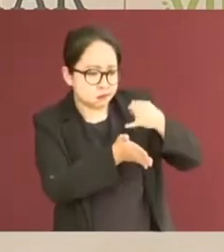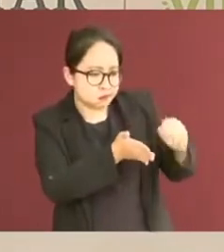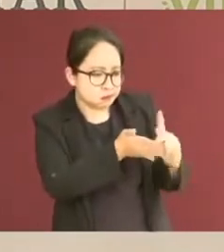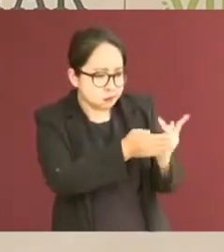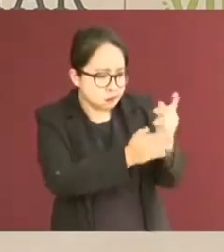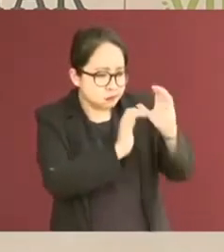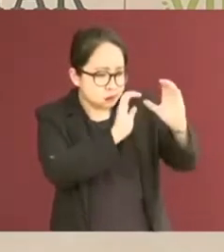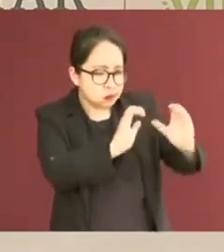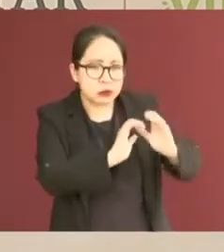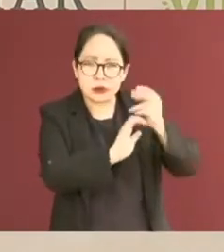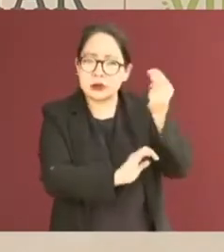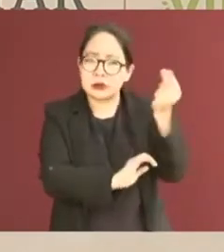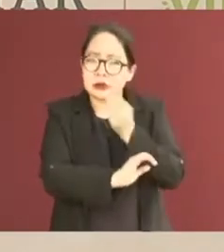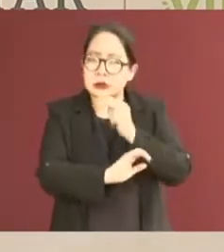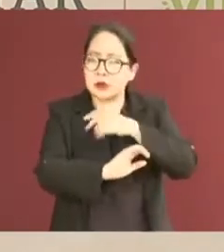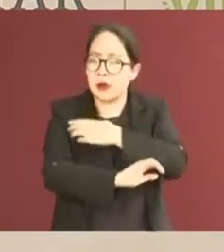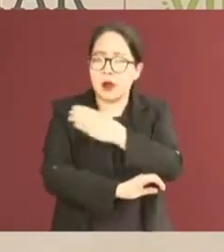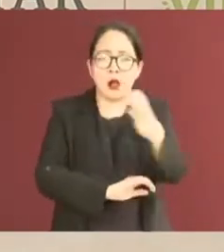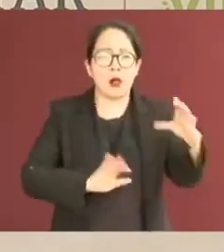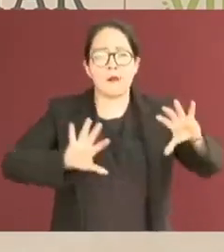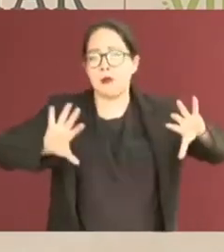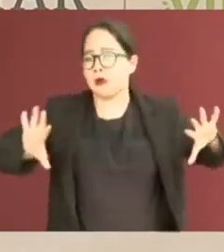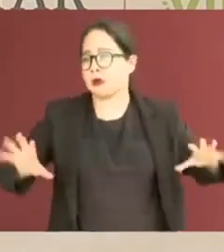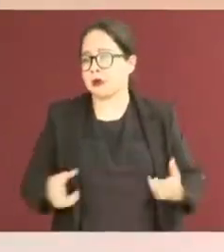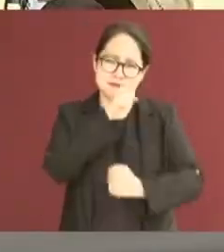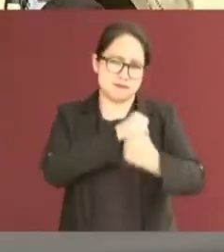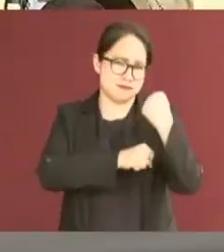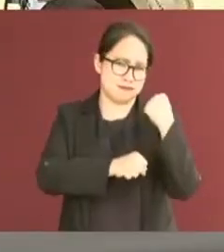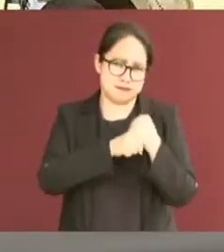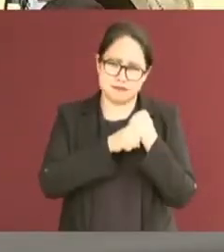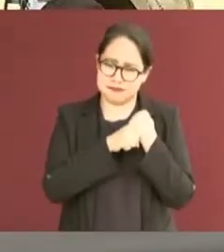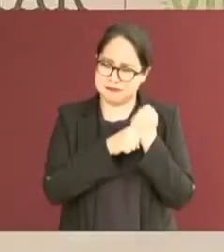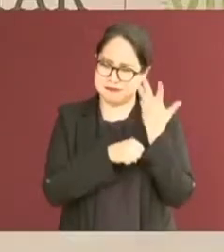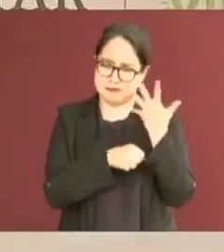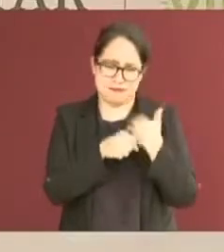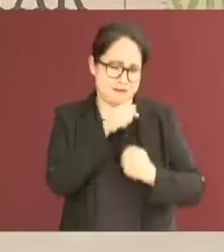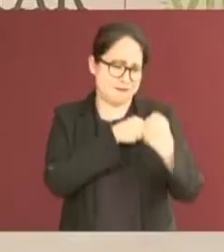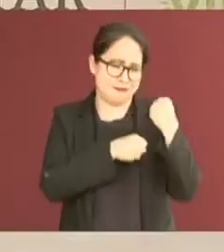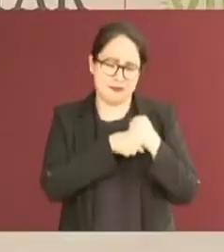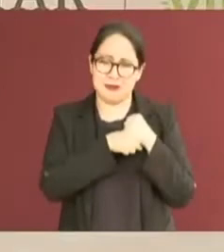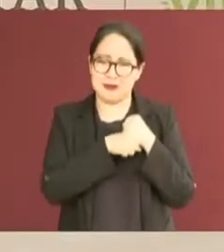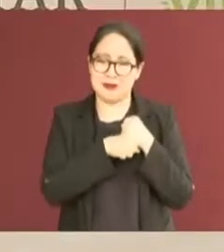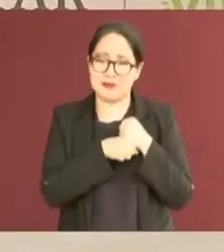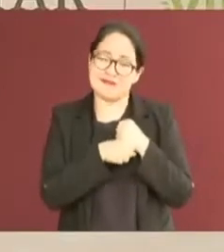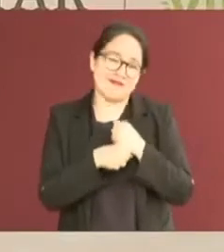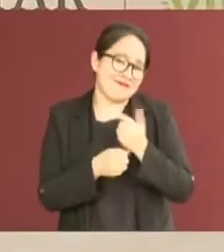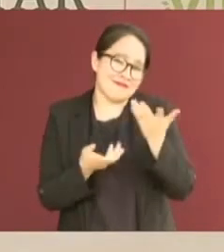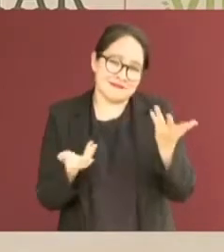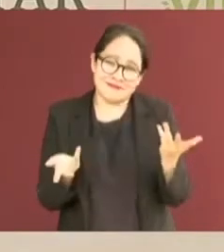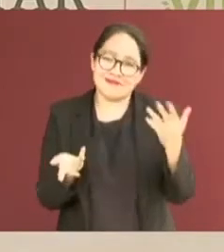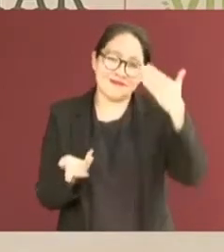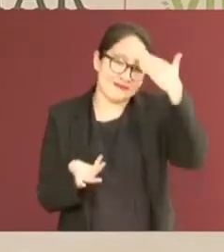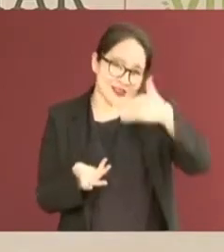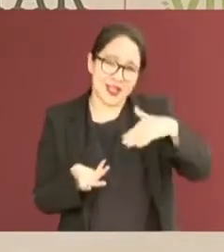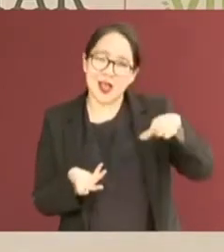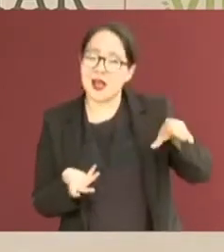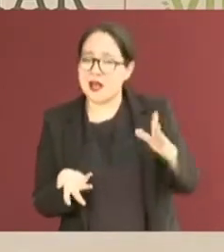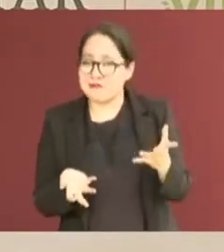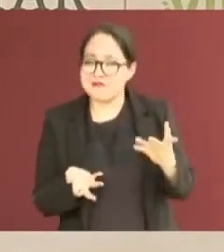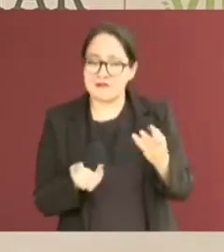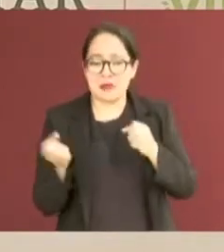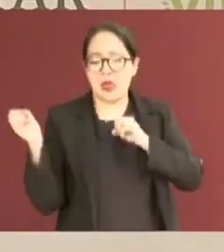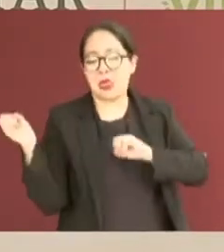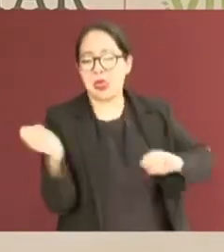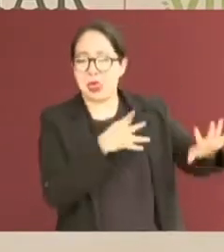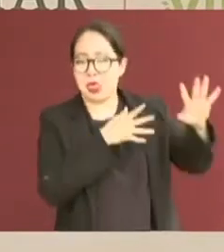rescatar al campo del abandono. Se abandonó la actividad productiva